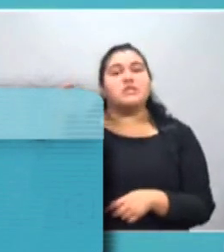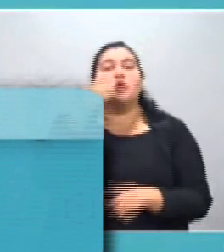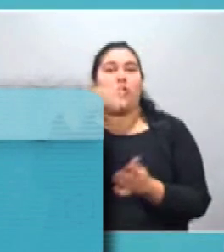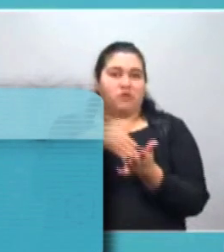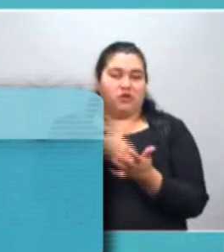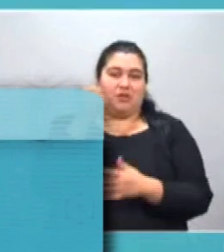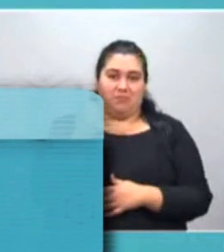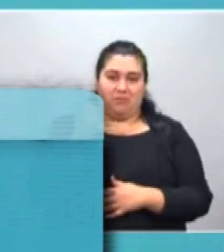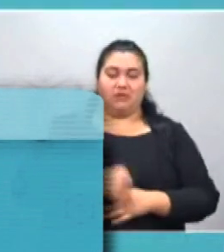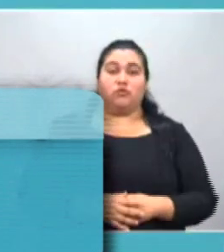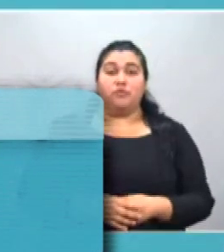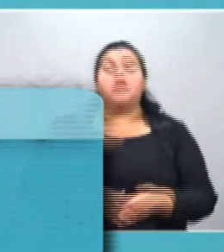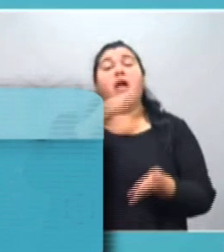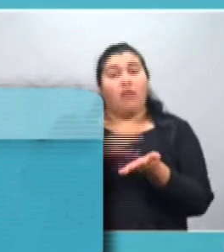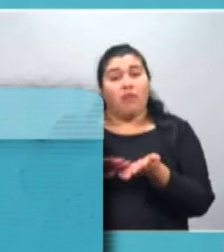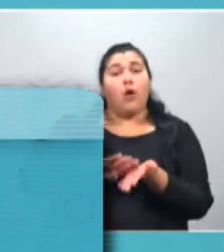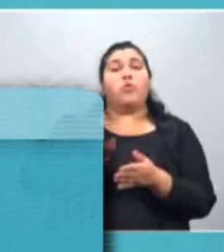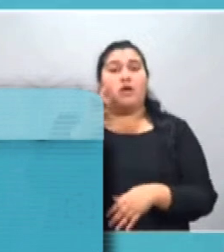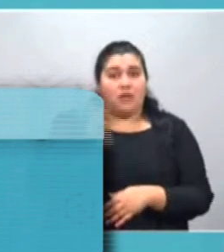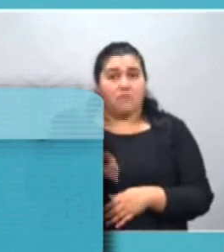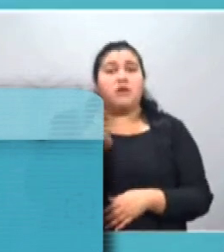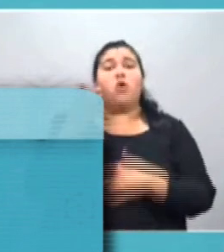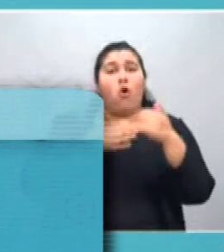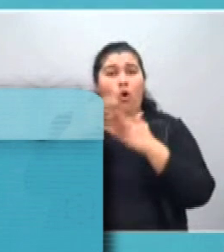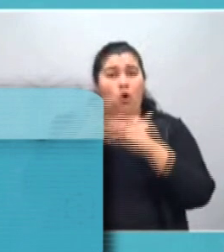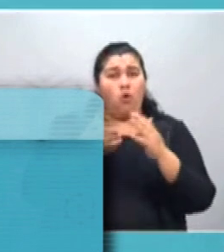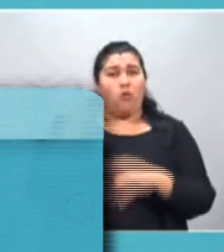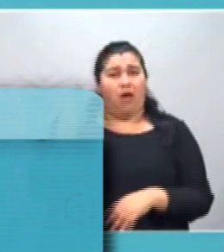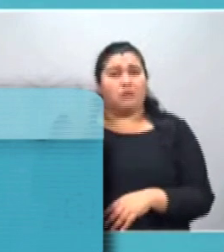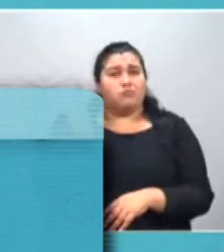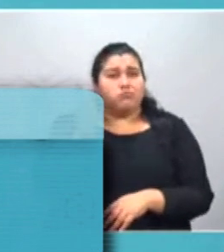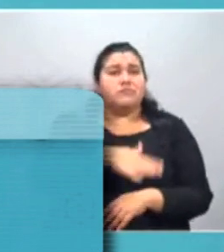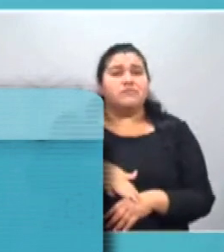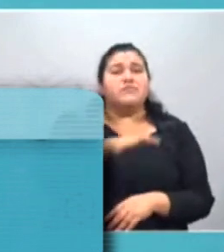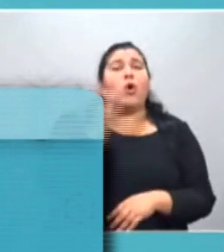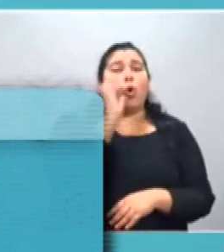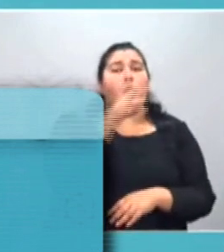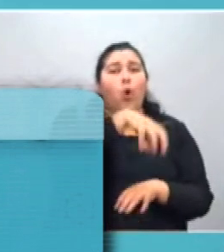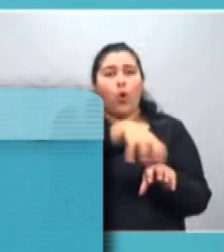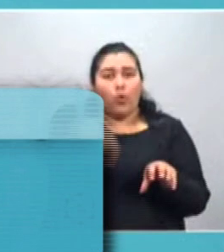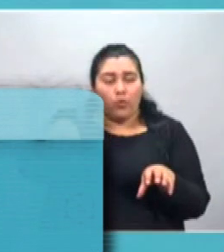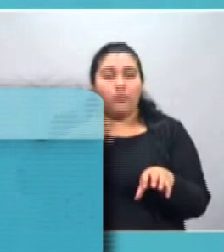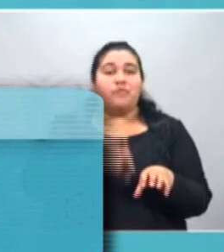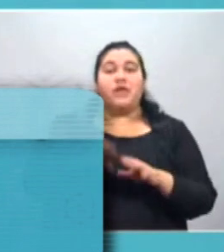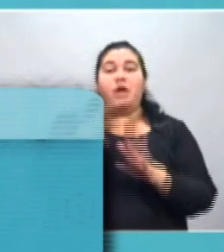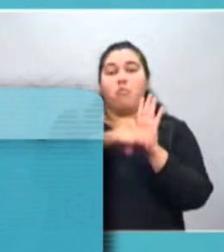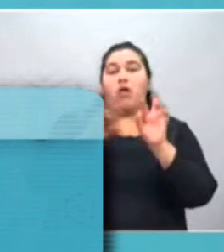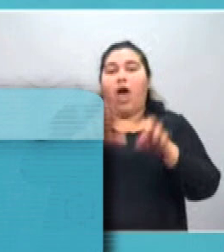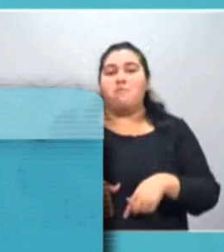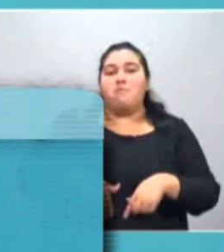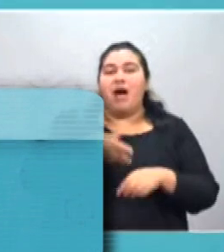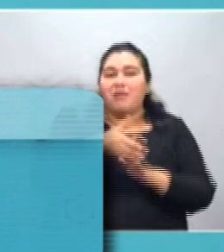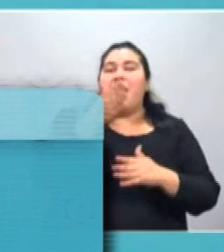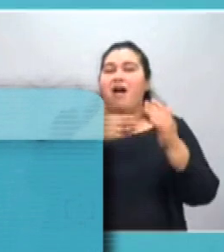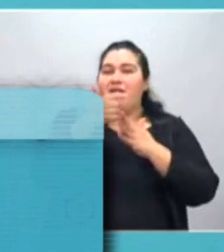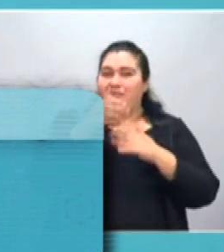pesos. Deudas que tienen que ver con las obras que se estaban llevando en los clubes de barrio, en el marco del programa Clubes a la Obra,